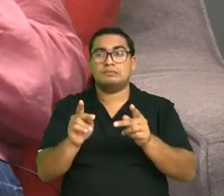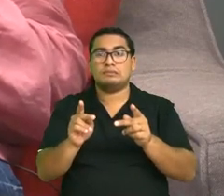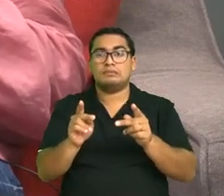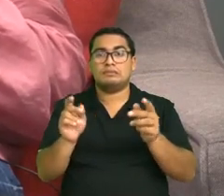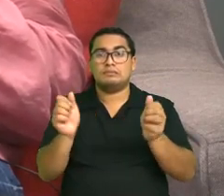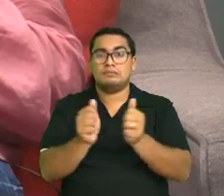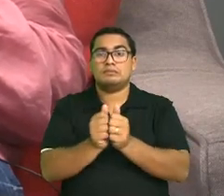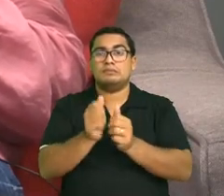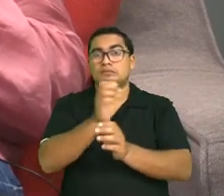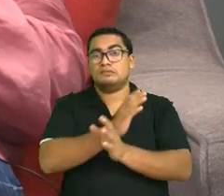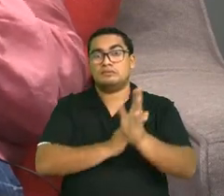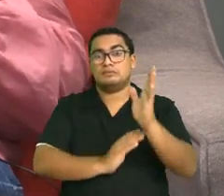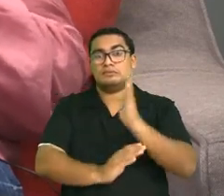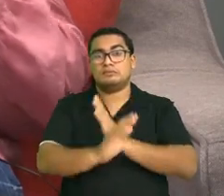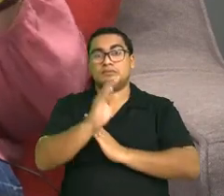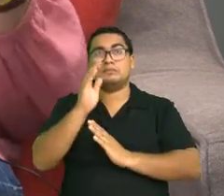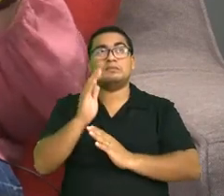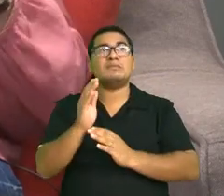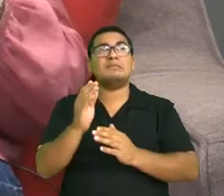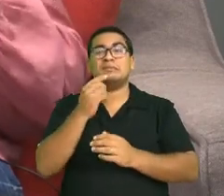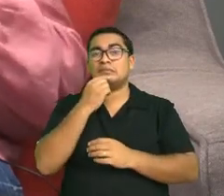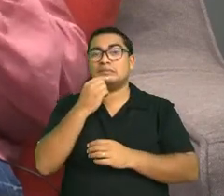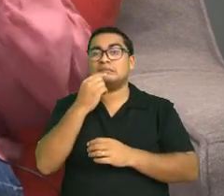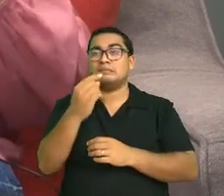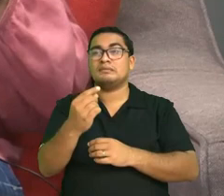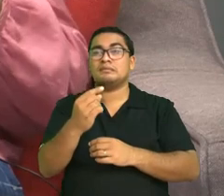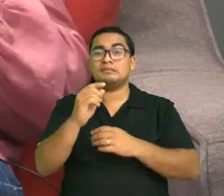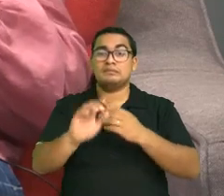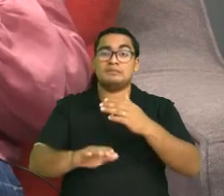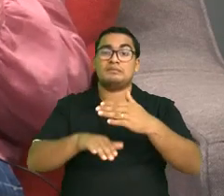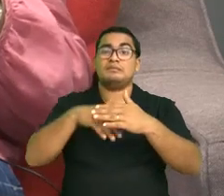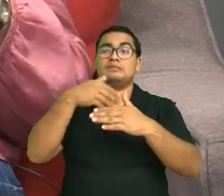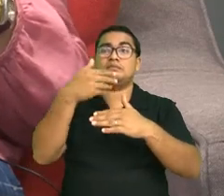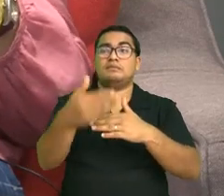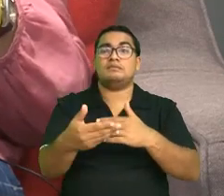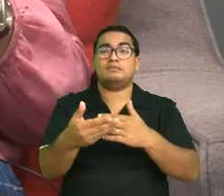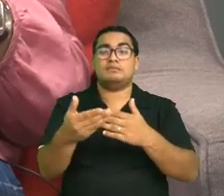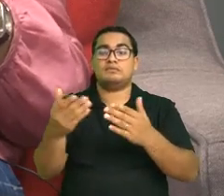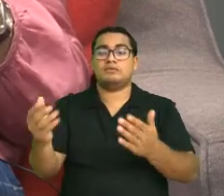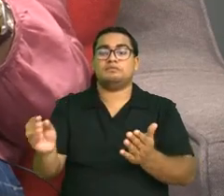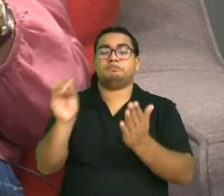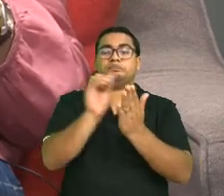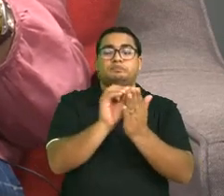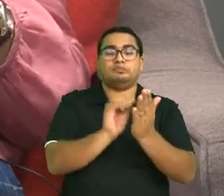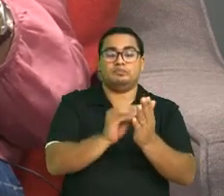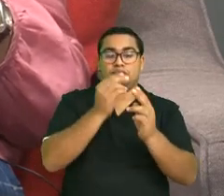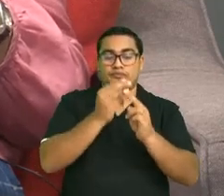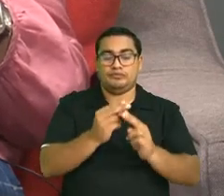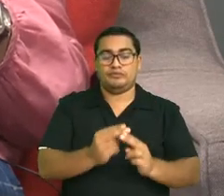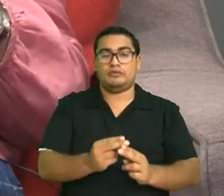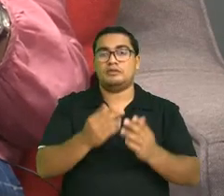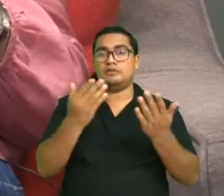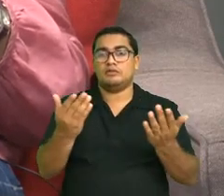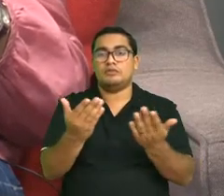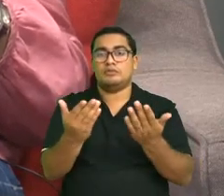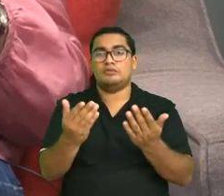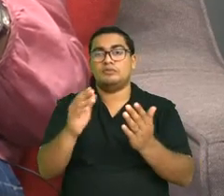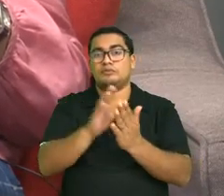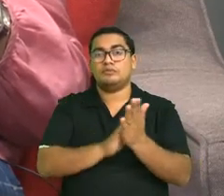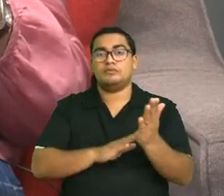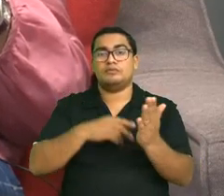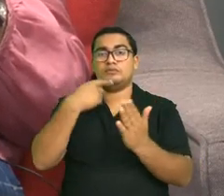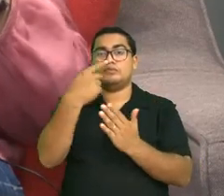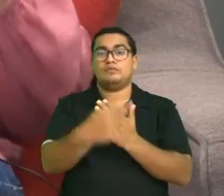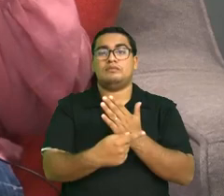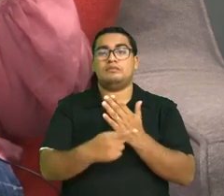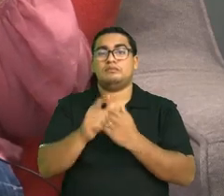con discapacidad, y se integraran luego a ese programa que se llama Todos con Voz. A partir